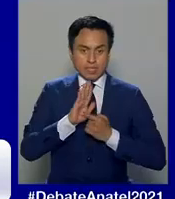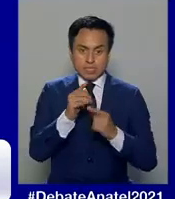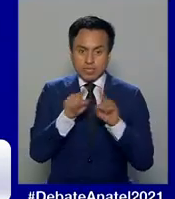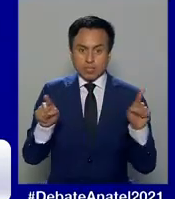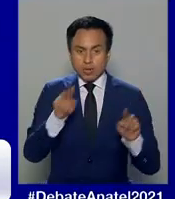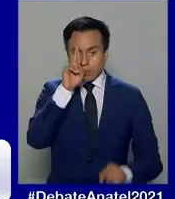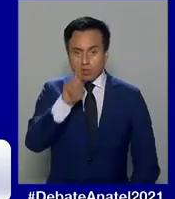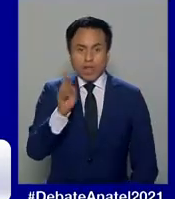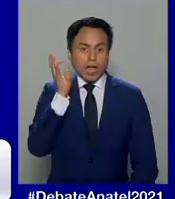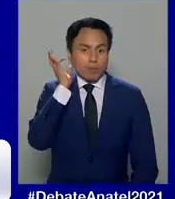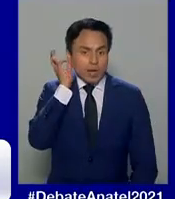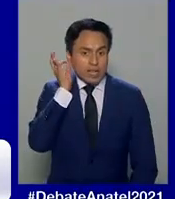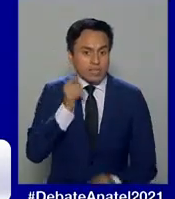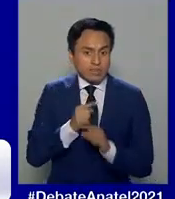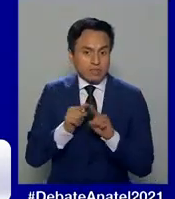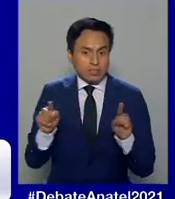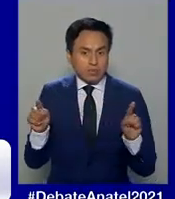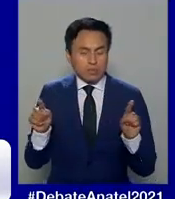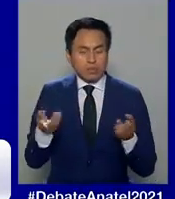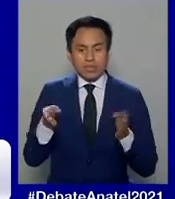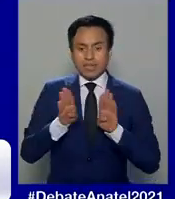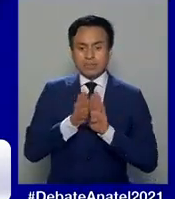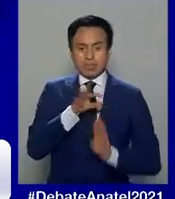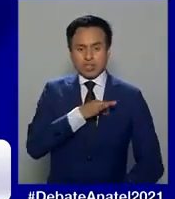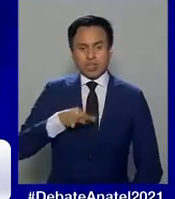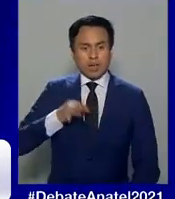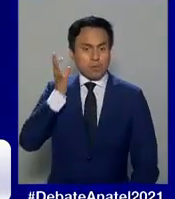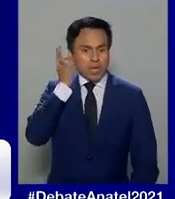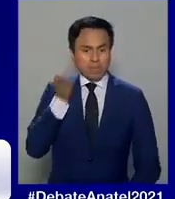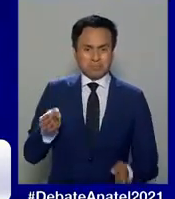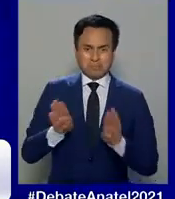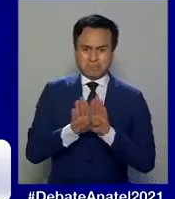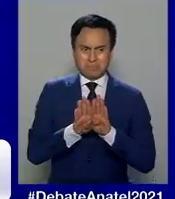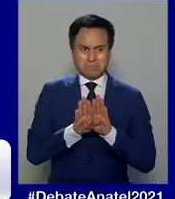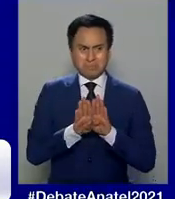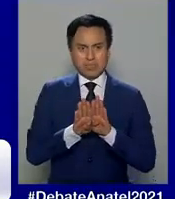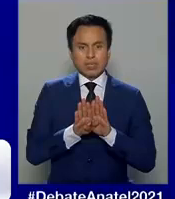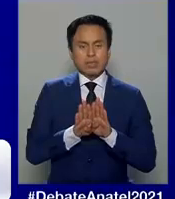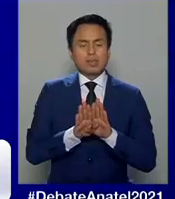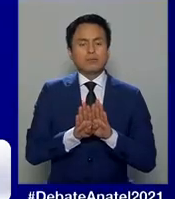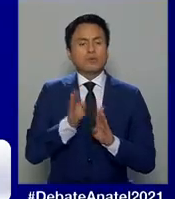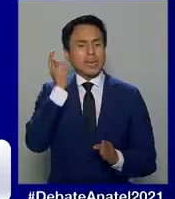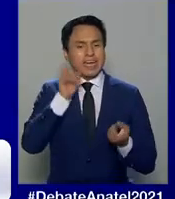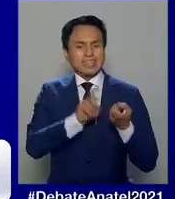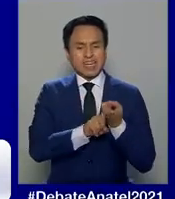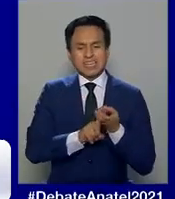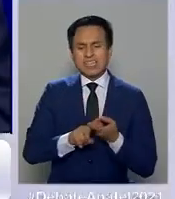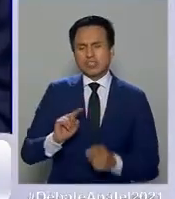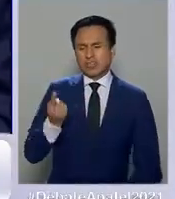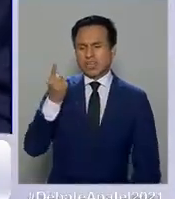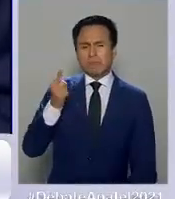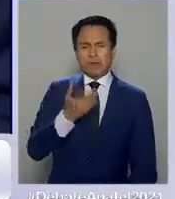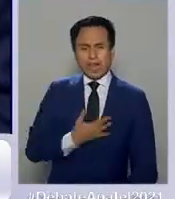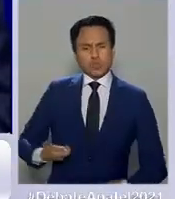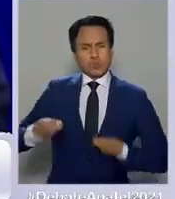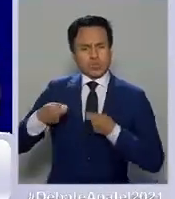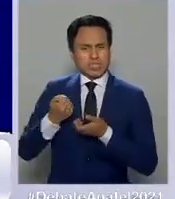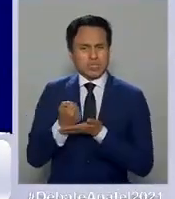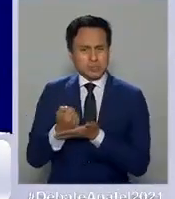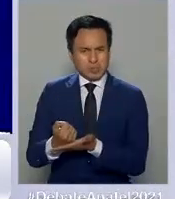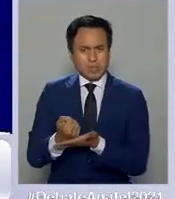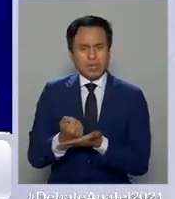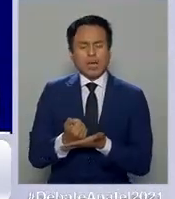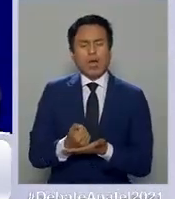a la mujer. Igual cerrar el Ministerio de la Mujer, discriminar entre mujeres casadas y mujeres solteras para subsidio, obligar a una